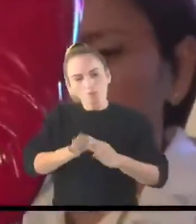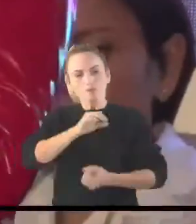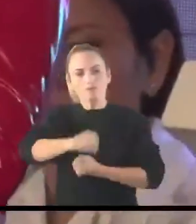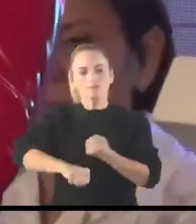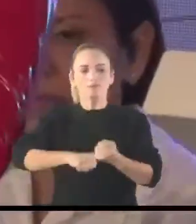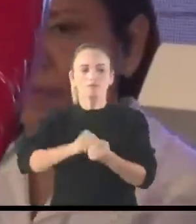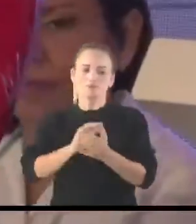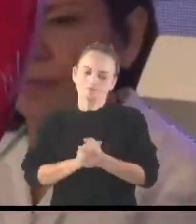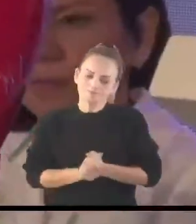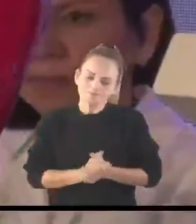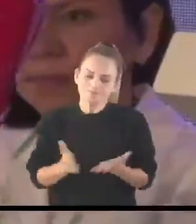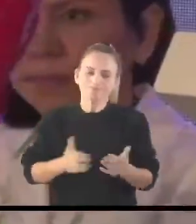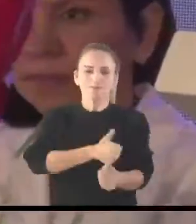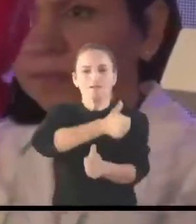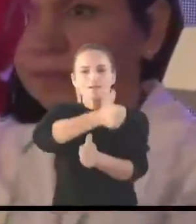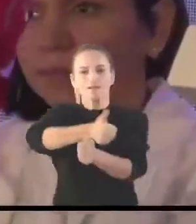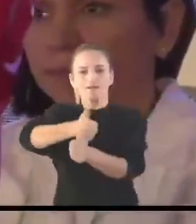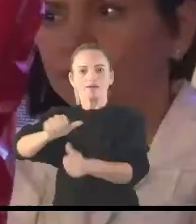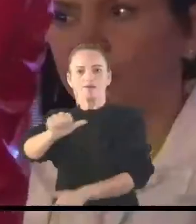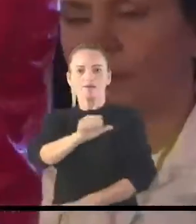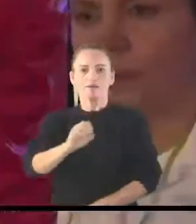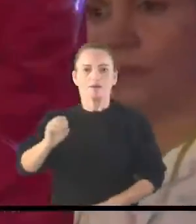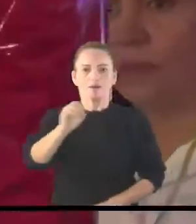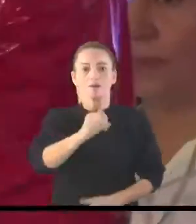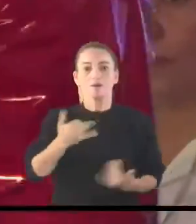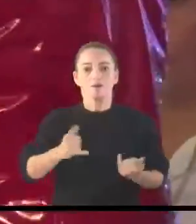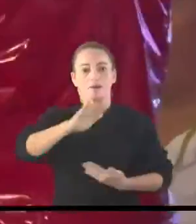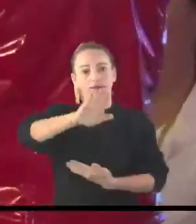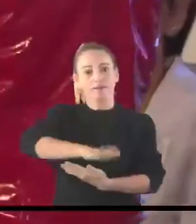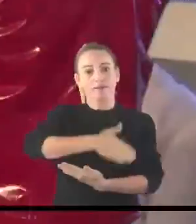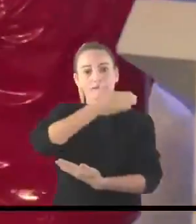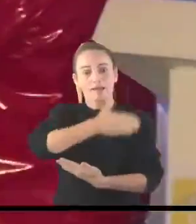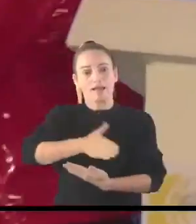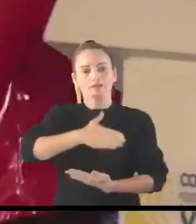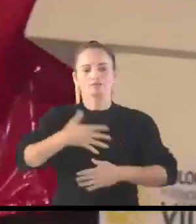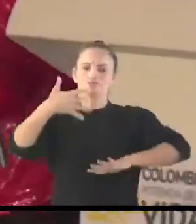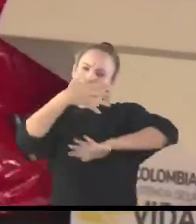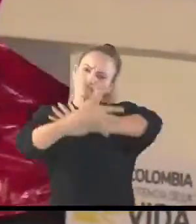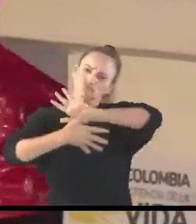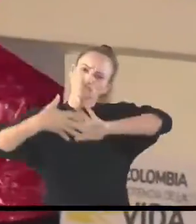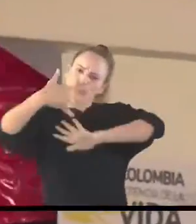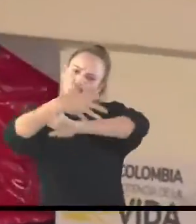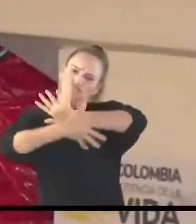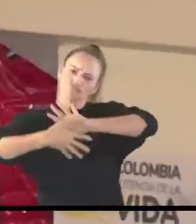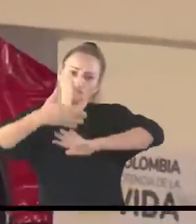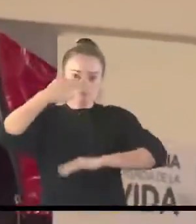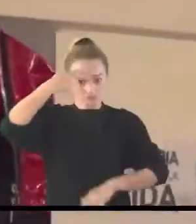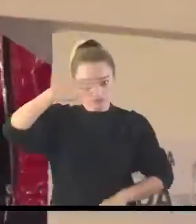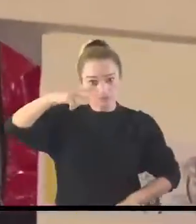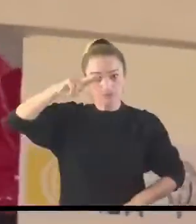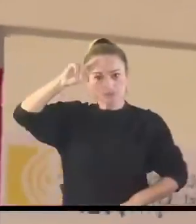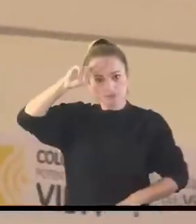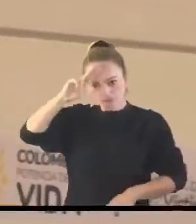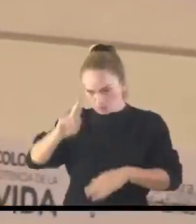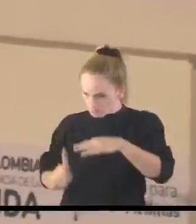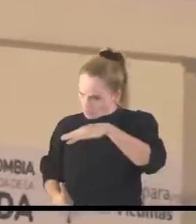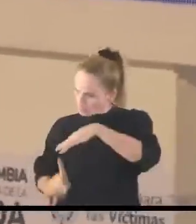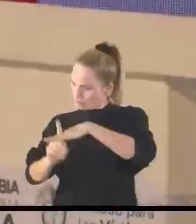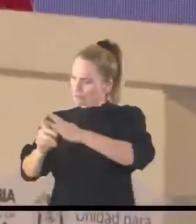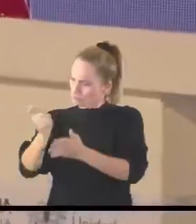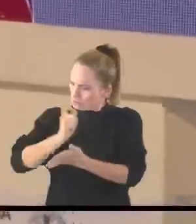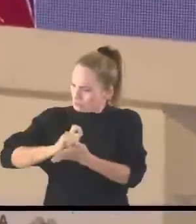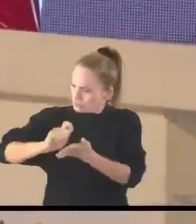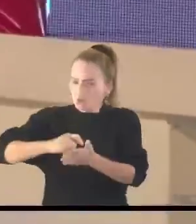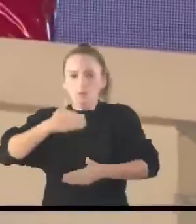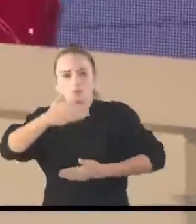mi afecto para cada uno y cada una de ustedes. La canción que les voy a interpretar es una canción que surge de un